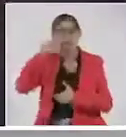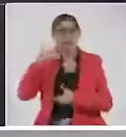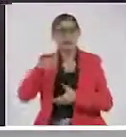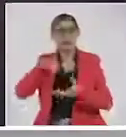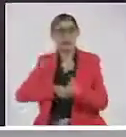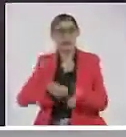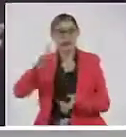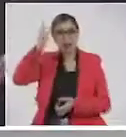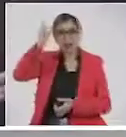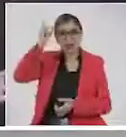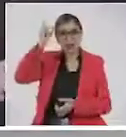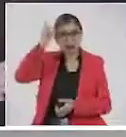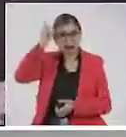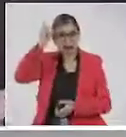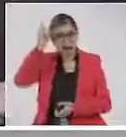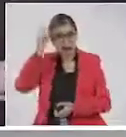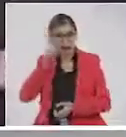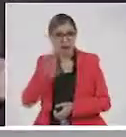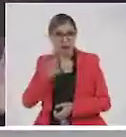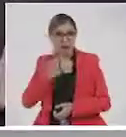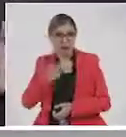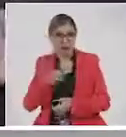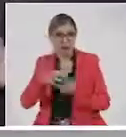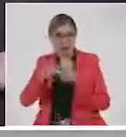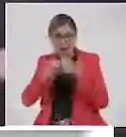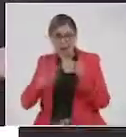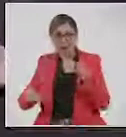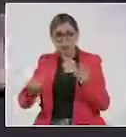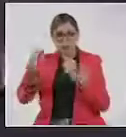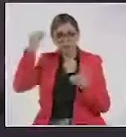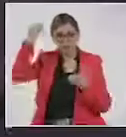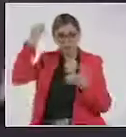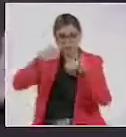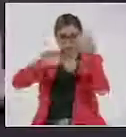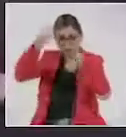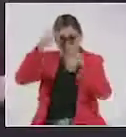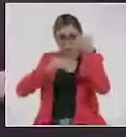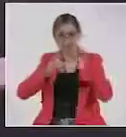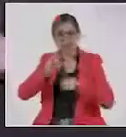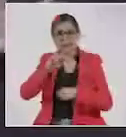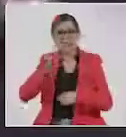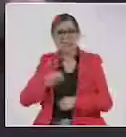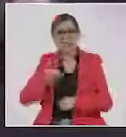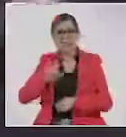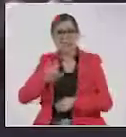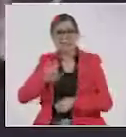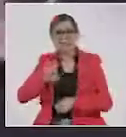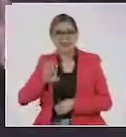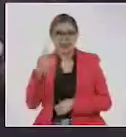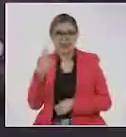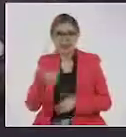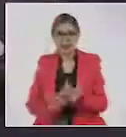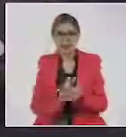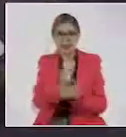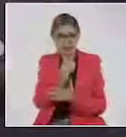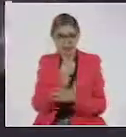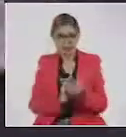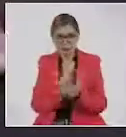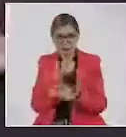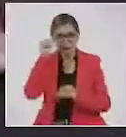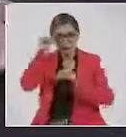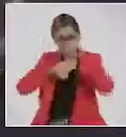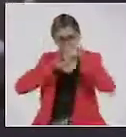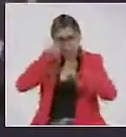caballo, sin embargo pueden ser de otros materiales. La más tradicional es de pelo de ixtle, que es un tejido hecho a base de fibras naturales. Y las